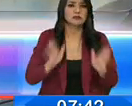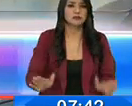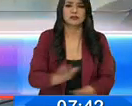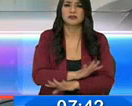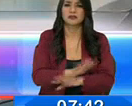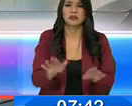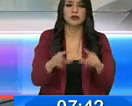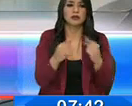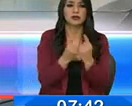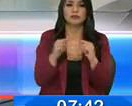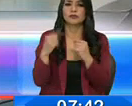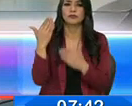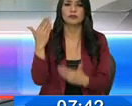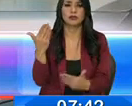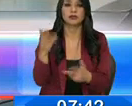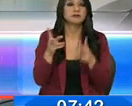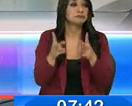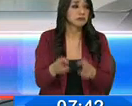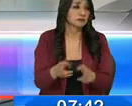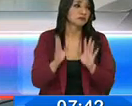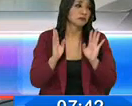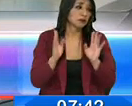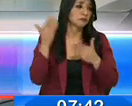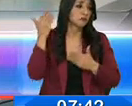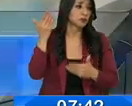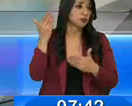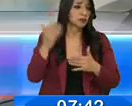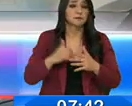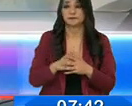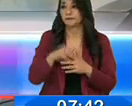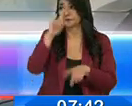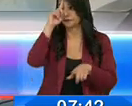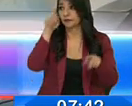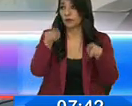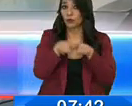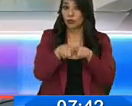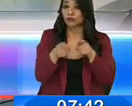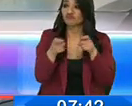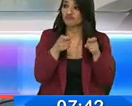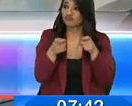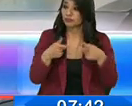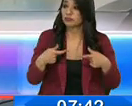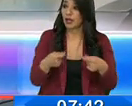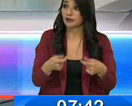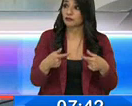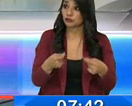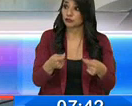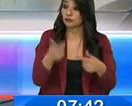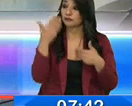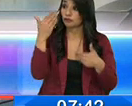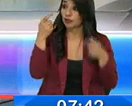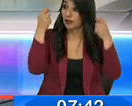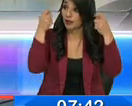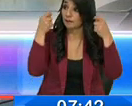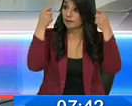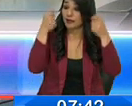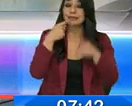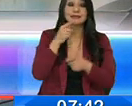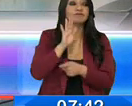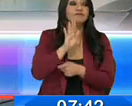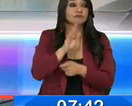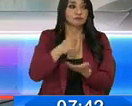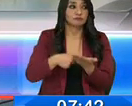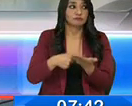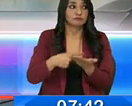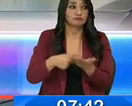los movimientos políticos y con la misma acción de la política. Consenso para el control del financiamiento de la campaña. Todavía está en discusión